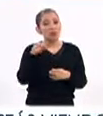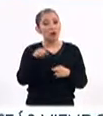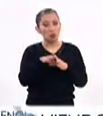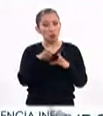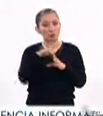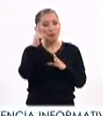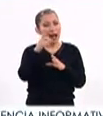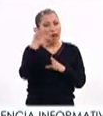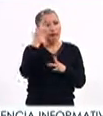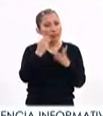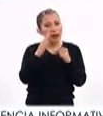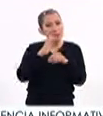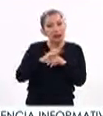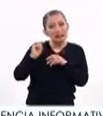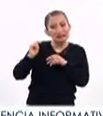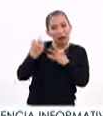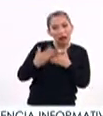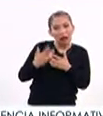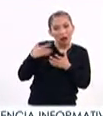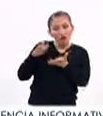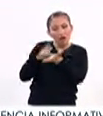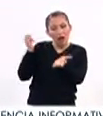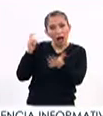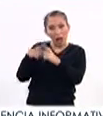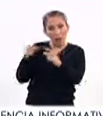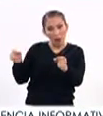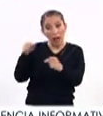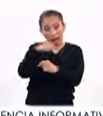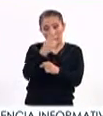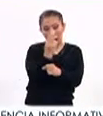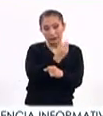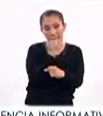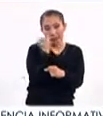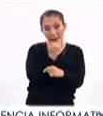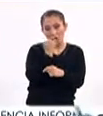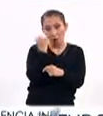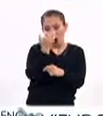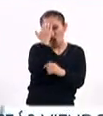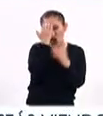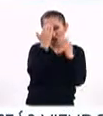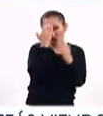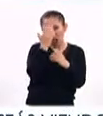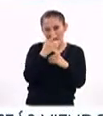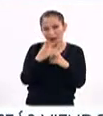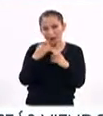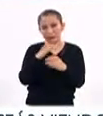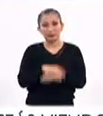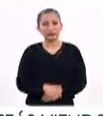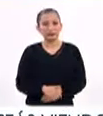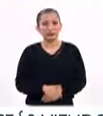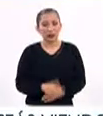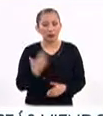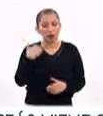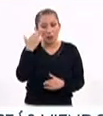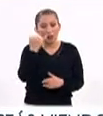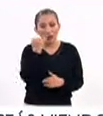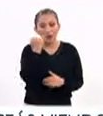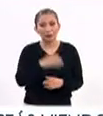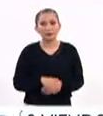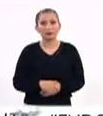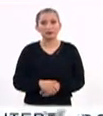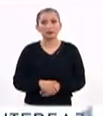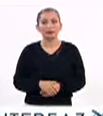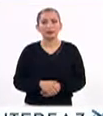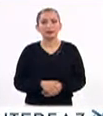como para aprender técnico de Japón, ellos necesitan conocer algunos idiomas, claro. conocimiento de